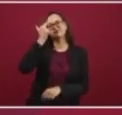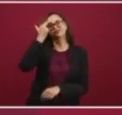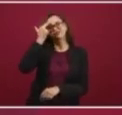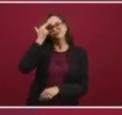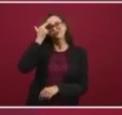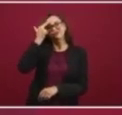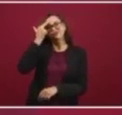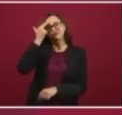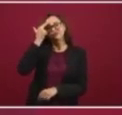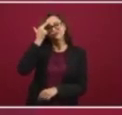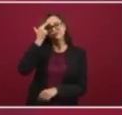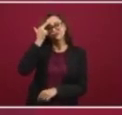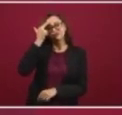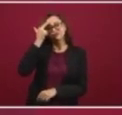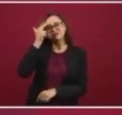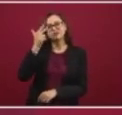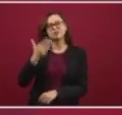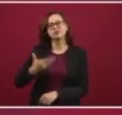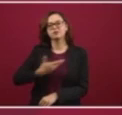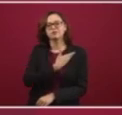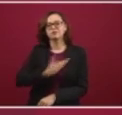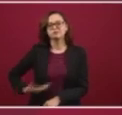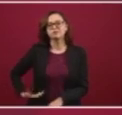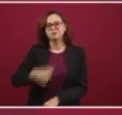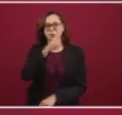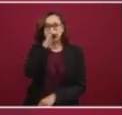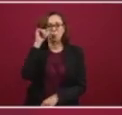el fallecimiento del presidente Juárez,